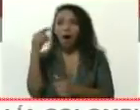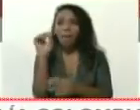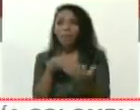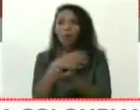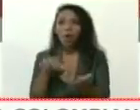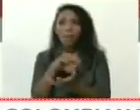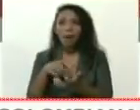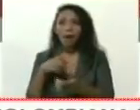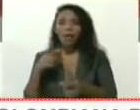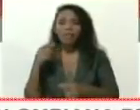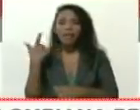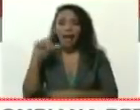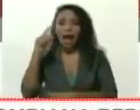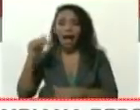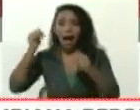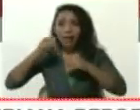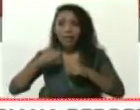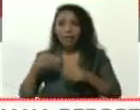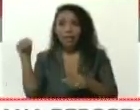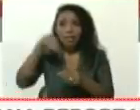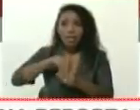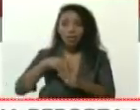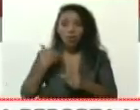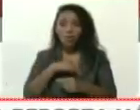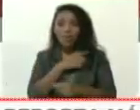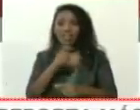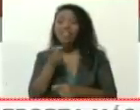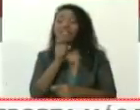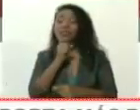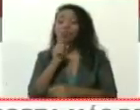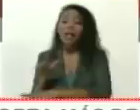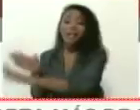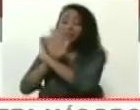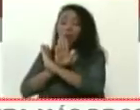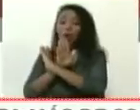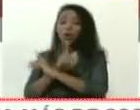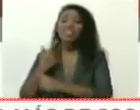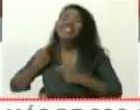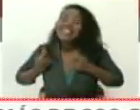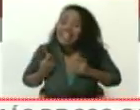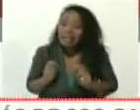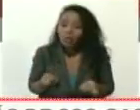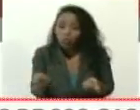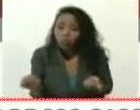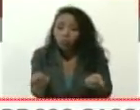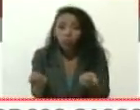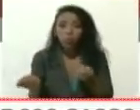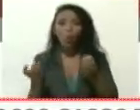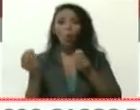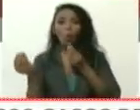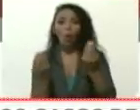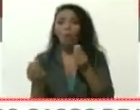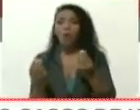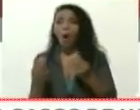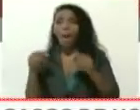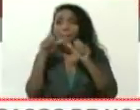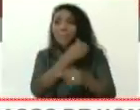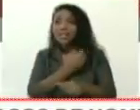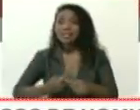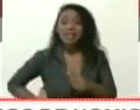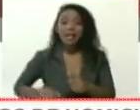económica de precios que tenemos que, dentro de la complejidad del bloqueo, tratar de controlar. El presidente Nicolás Maduro creó una